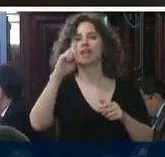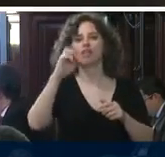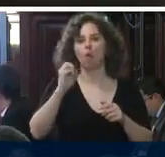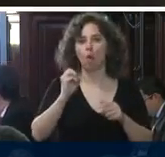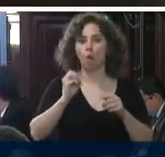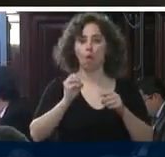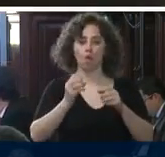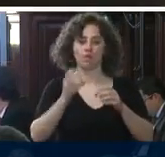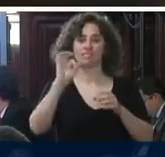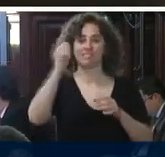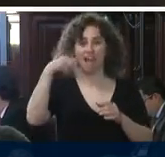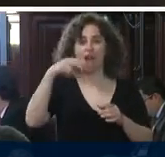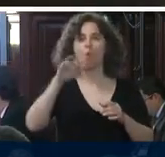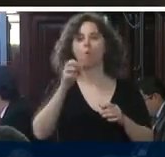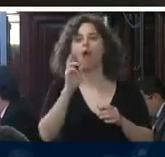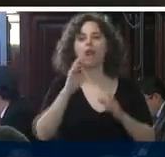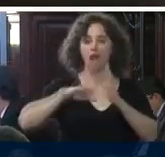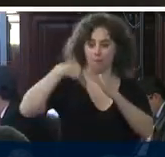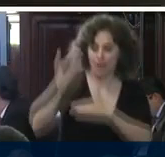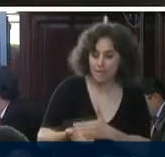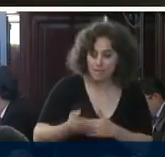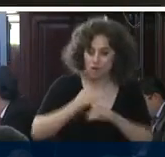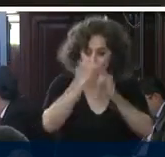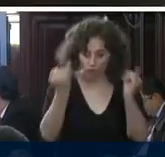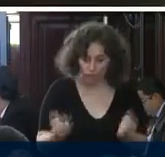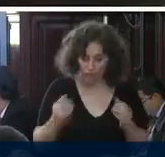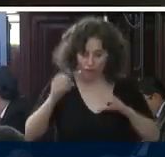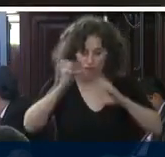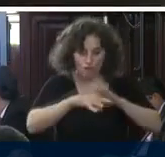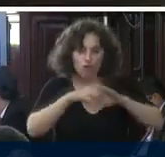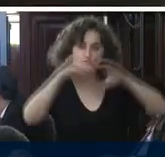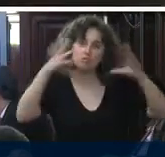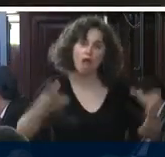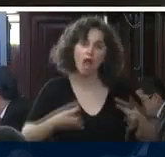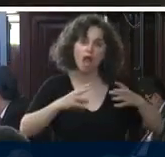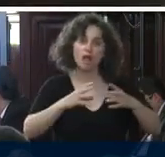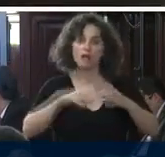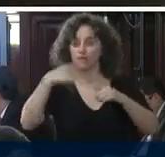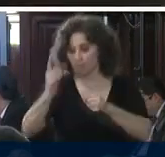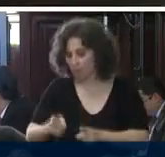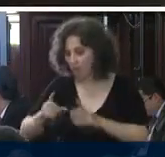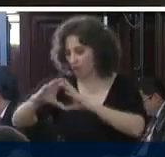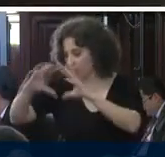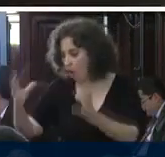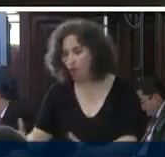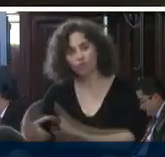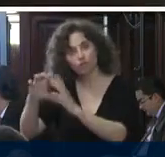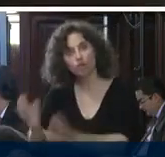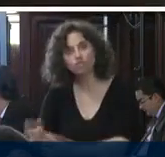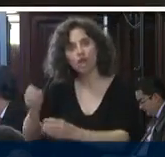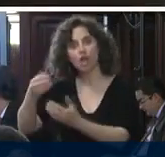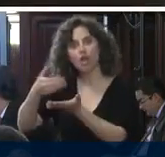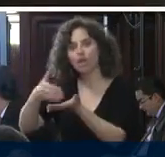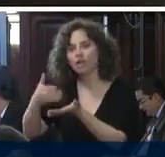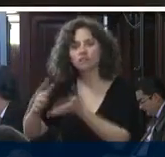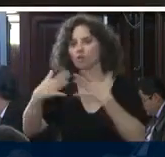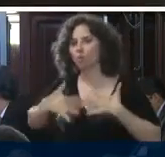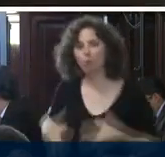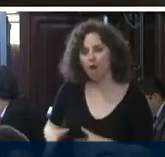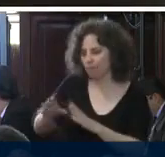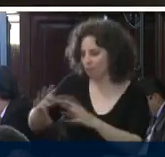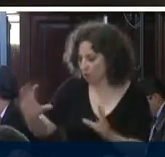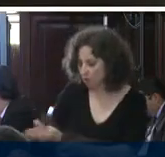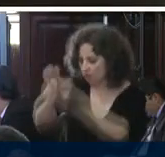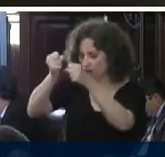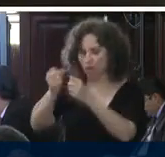plástica, al otro día los restos de Alexandre Mora, si no me equivoco, son encontrados en